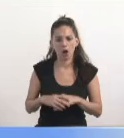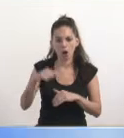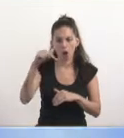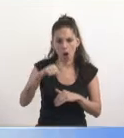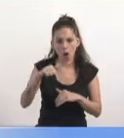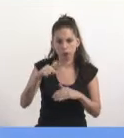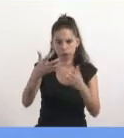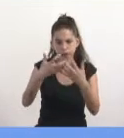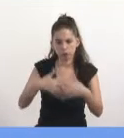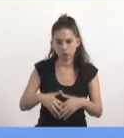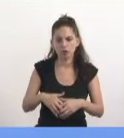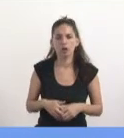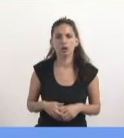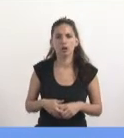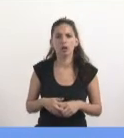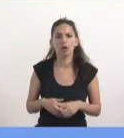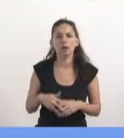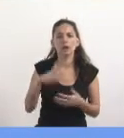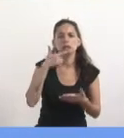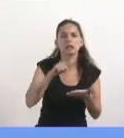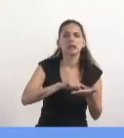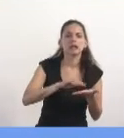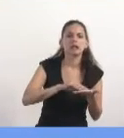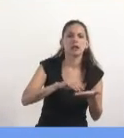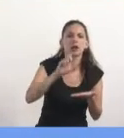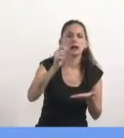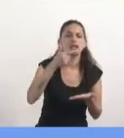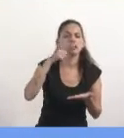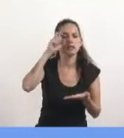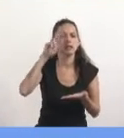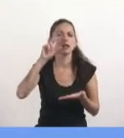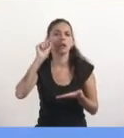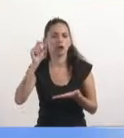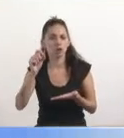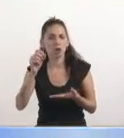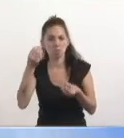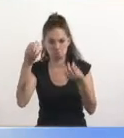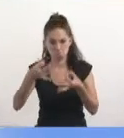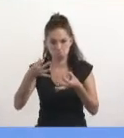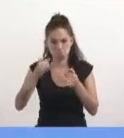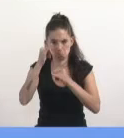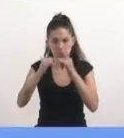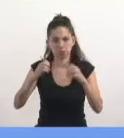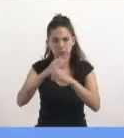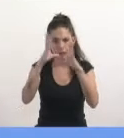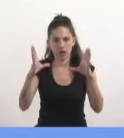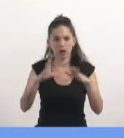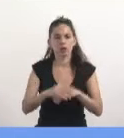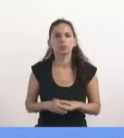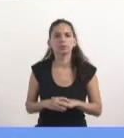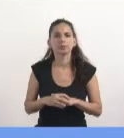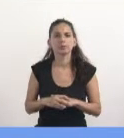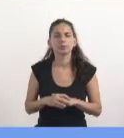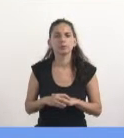norma, tanto el senador Caserio como usted, cuando hizo uso de la palabra, y han dado